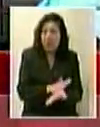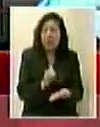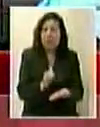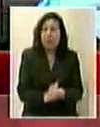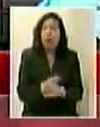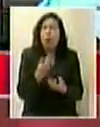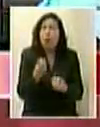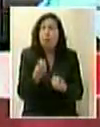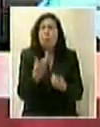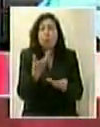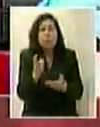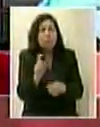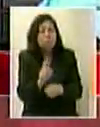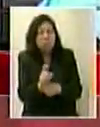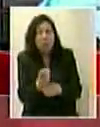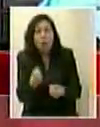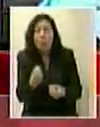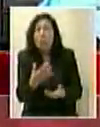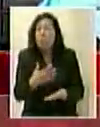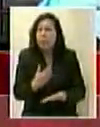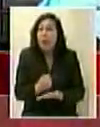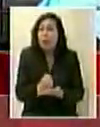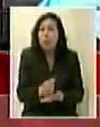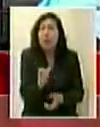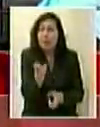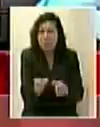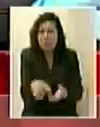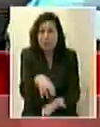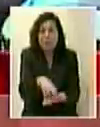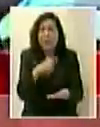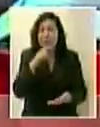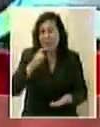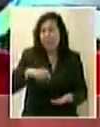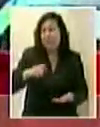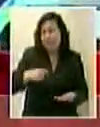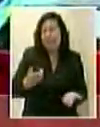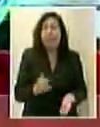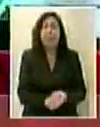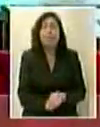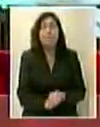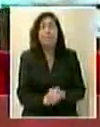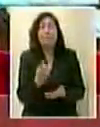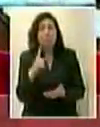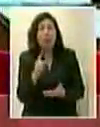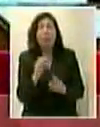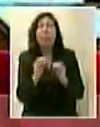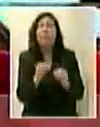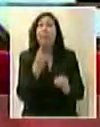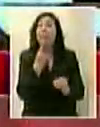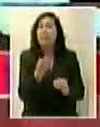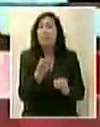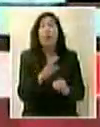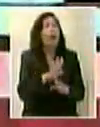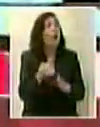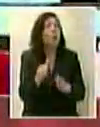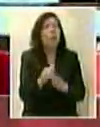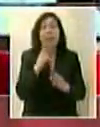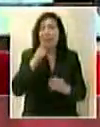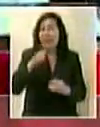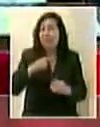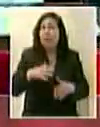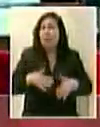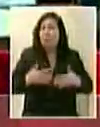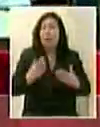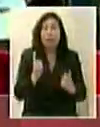sirvan de guía para poder atender los requerimientos y plantear soluciones a todas las necesidades que